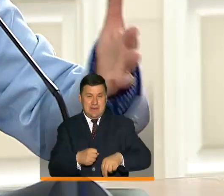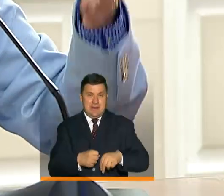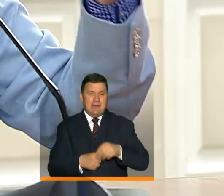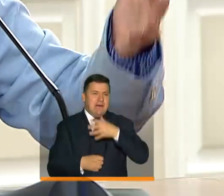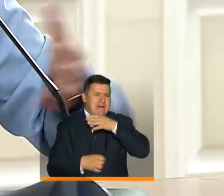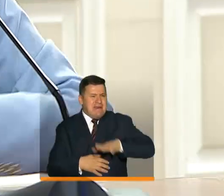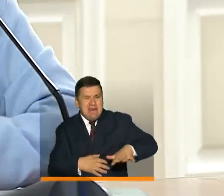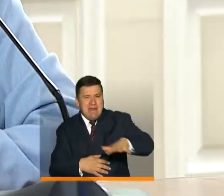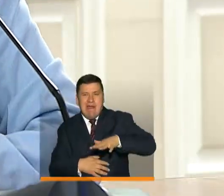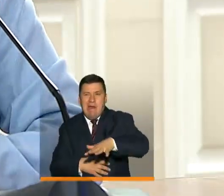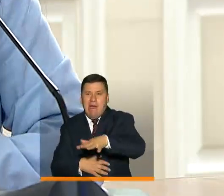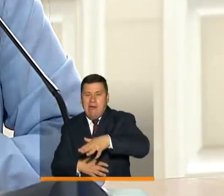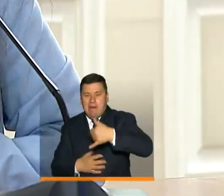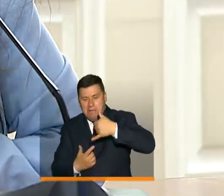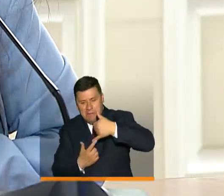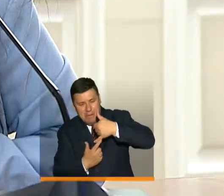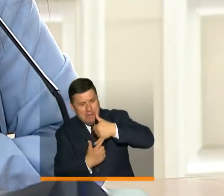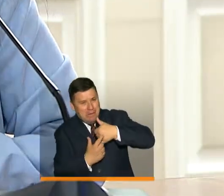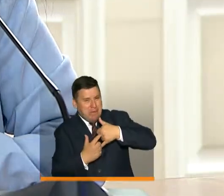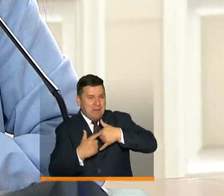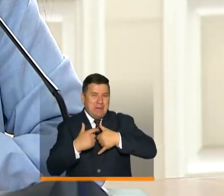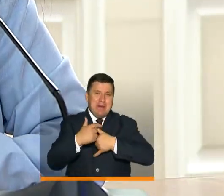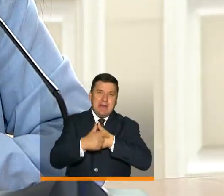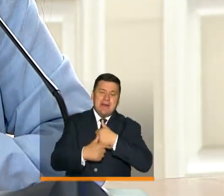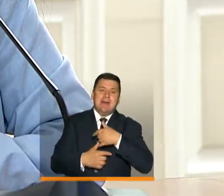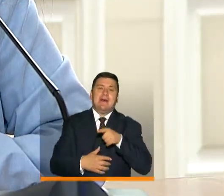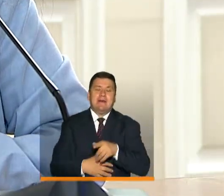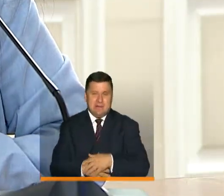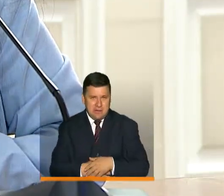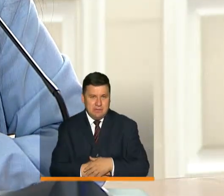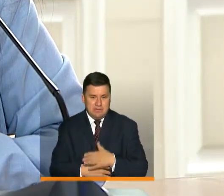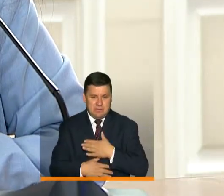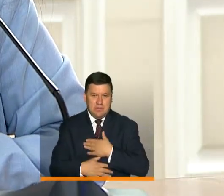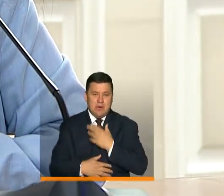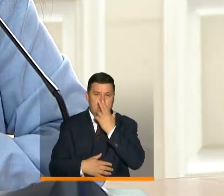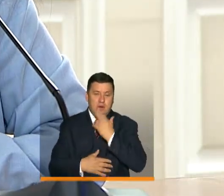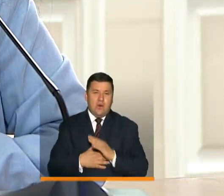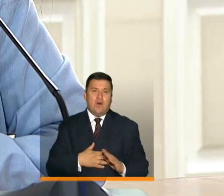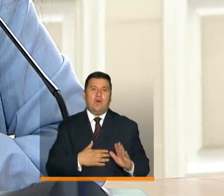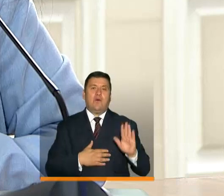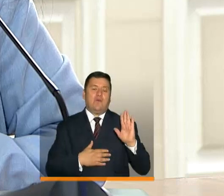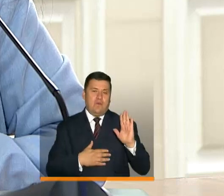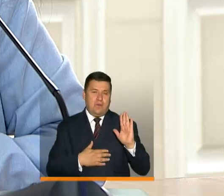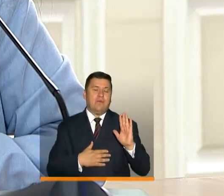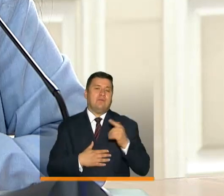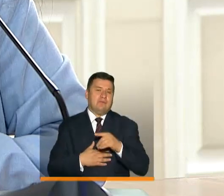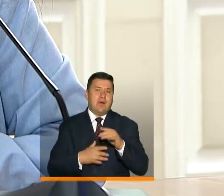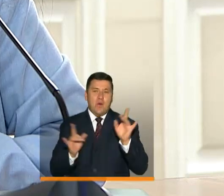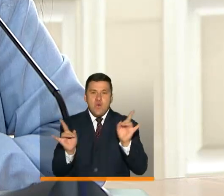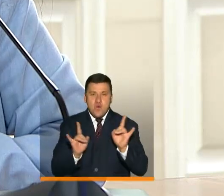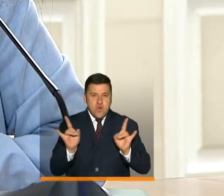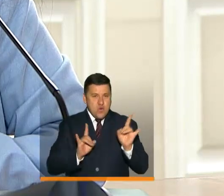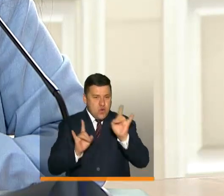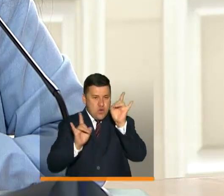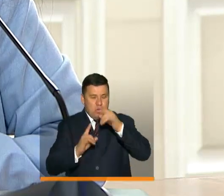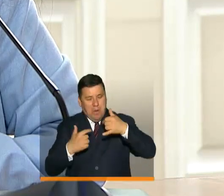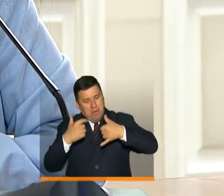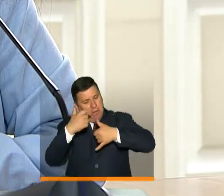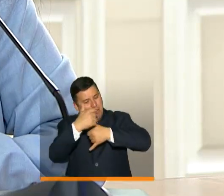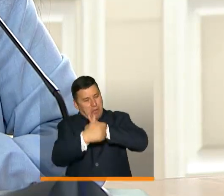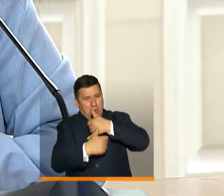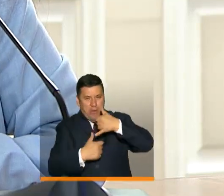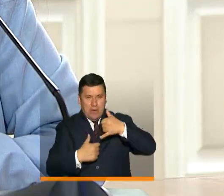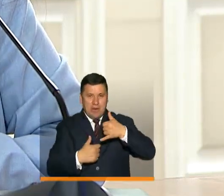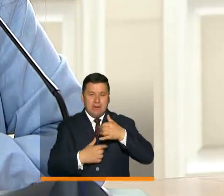las veredas, en los corregimientos, en las zonas más apartadas del país, como lo prometió, van a estar conectados y van a estar